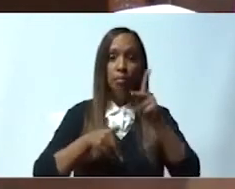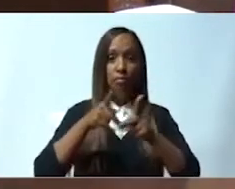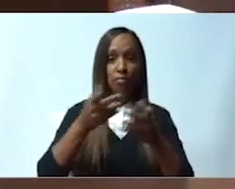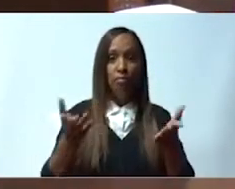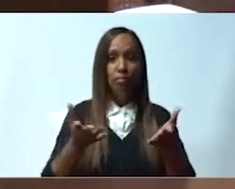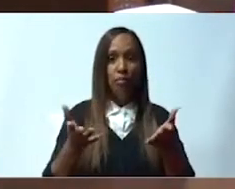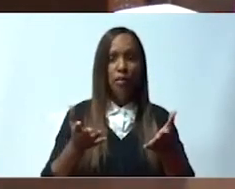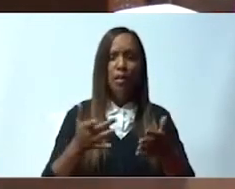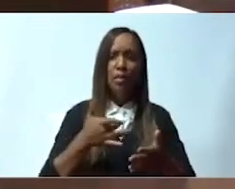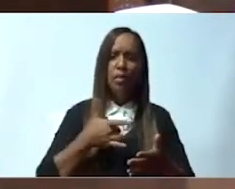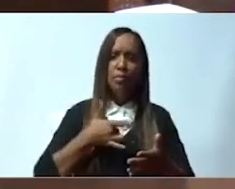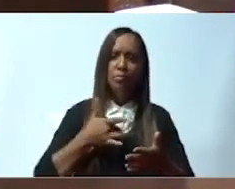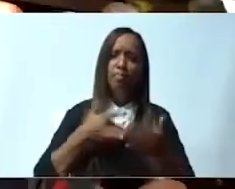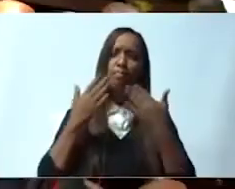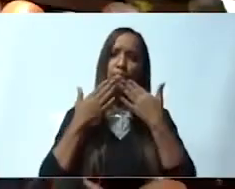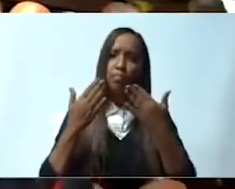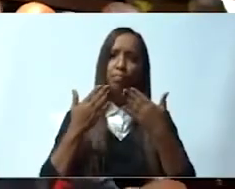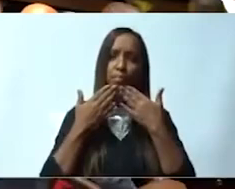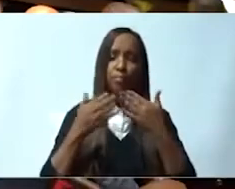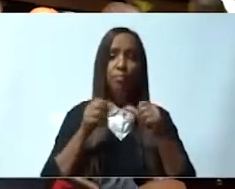Adelante, Soraya Suárez.